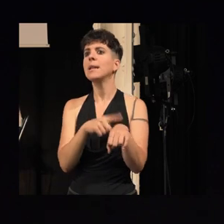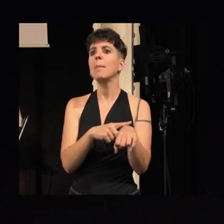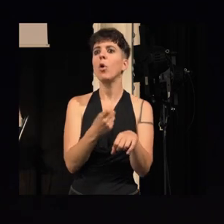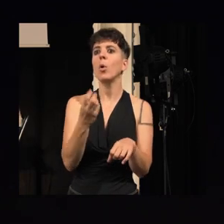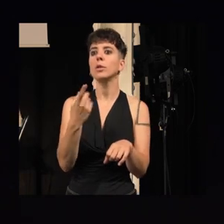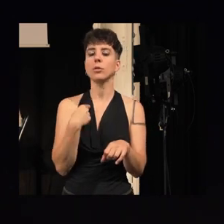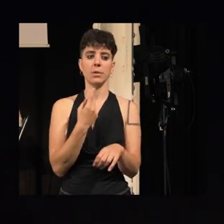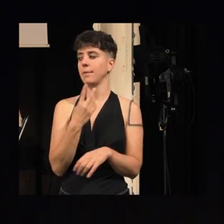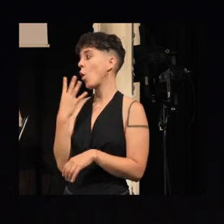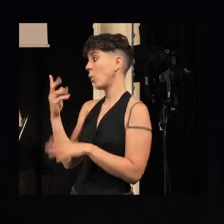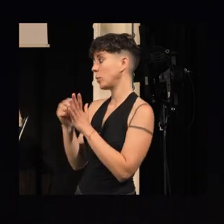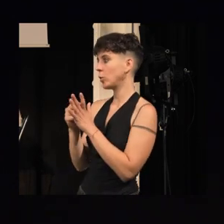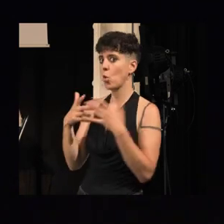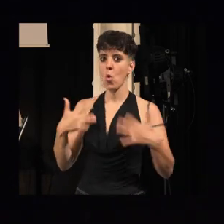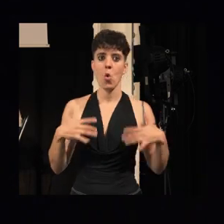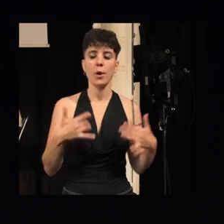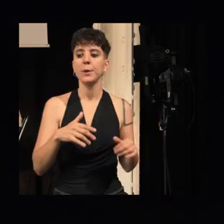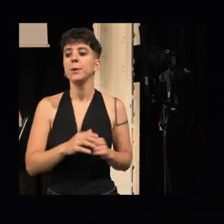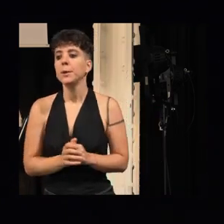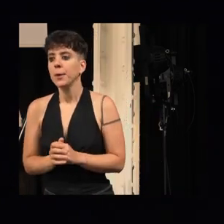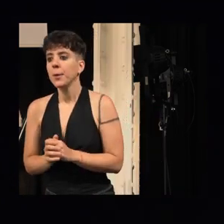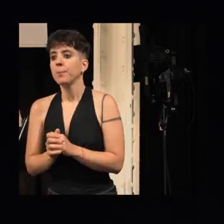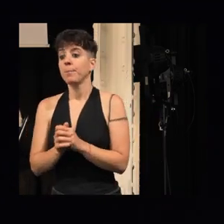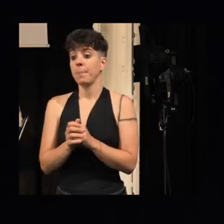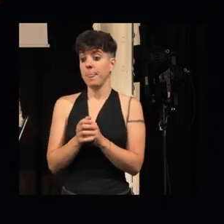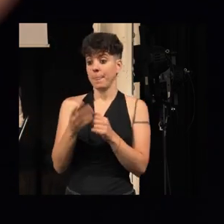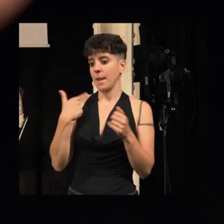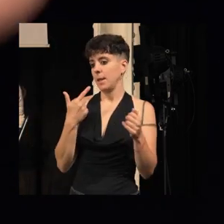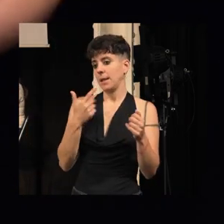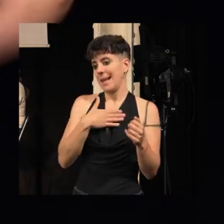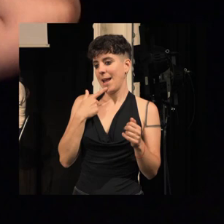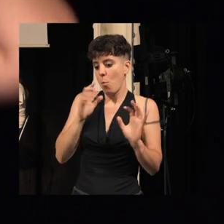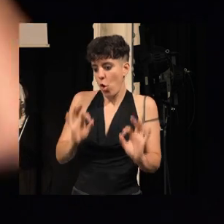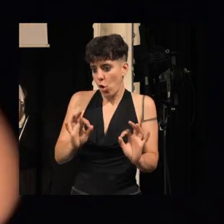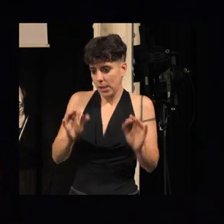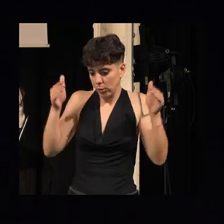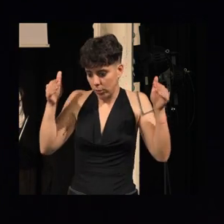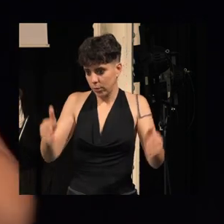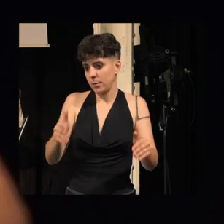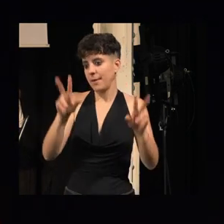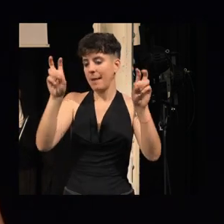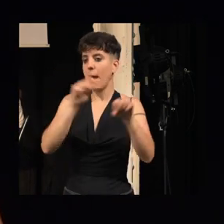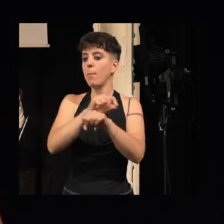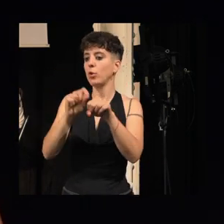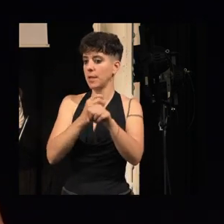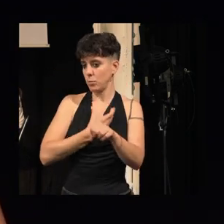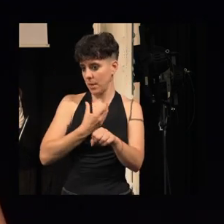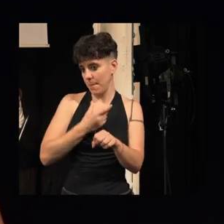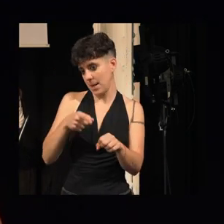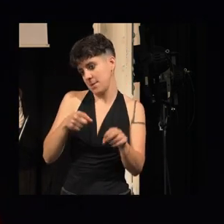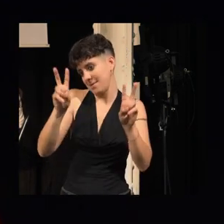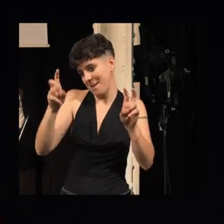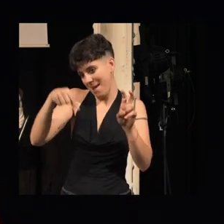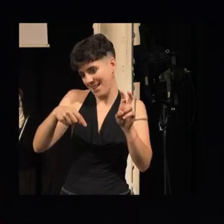¡Guau! Bueno, quería aterrizar un poco en las políticas LGTB municipales, porque hemos venido a hablar de municipalismo.